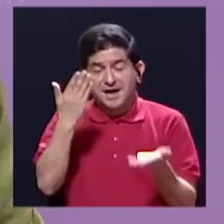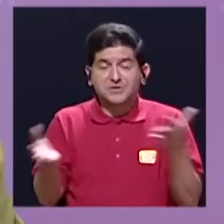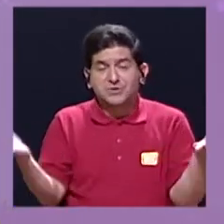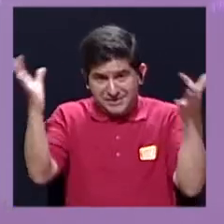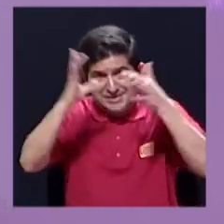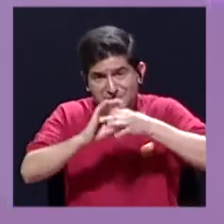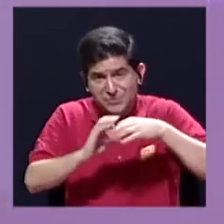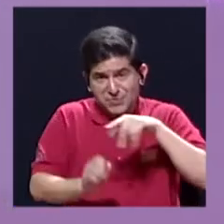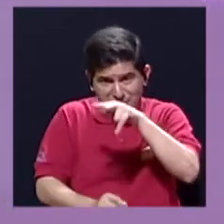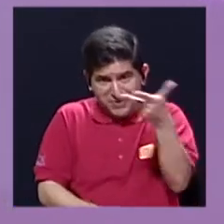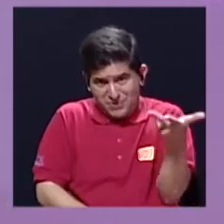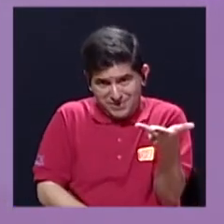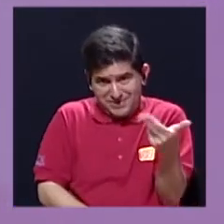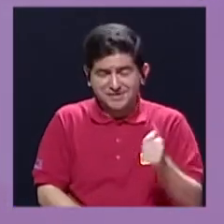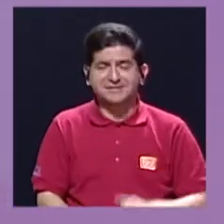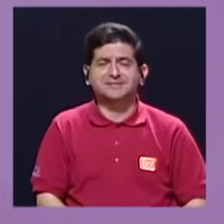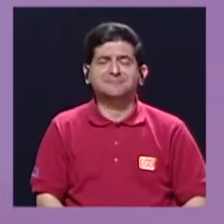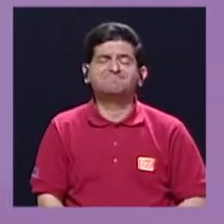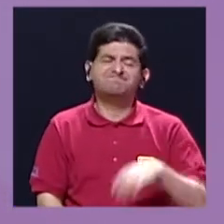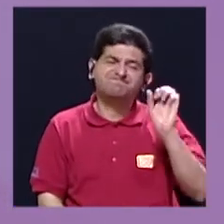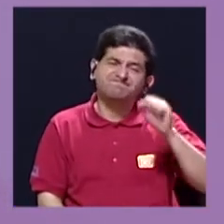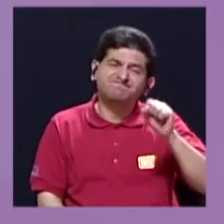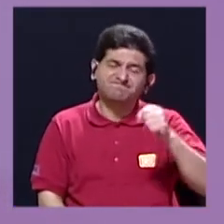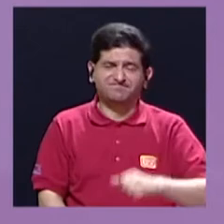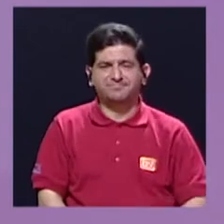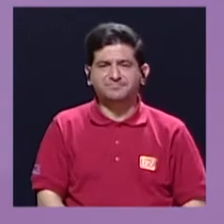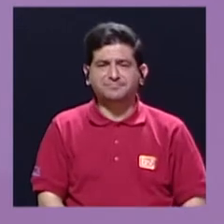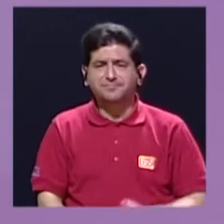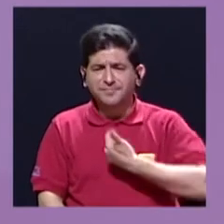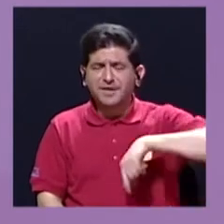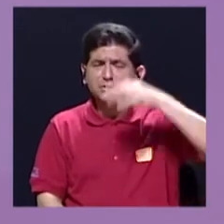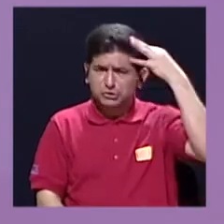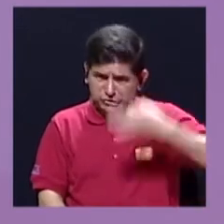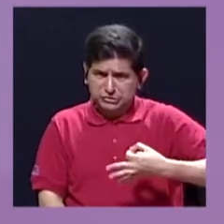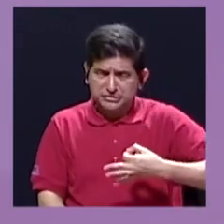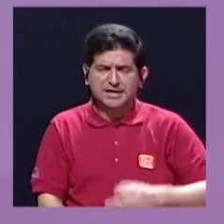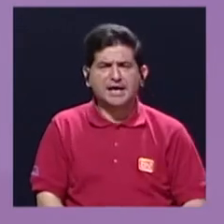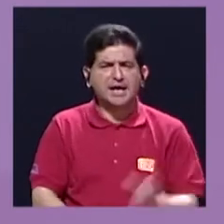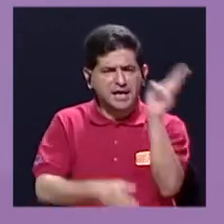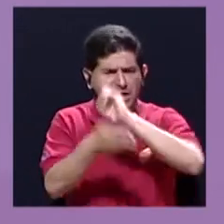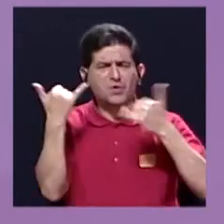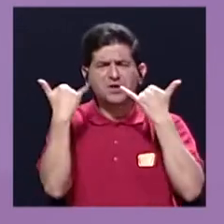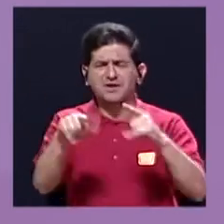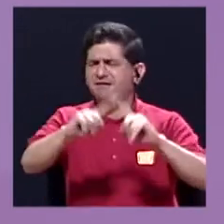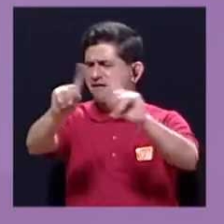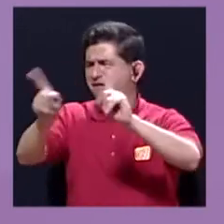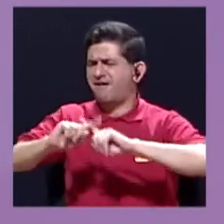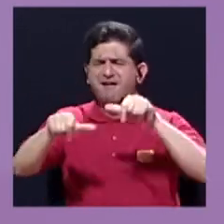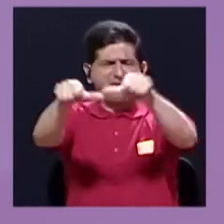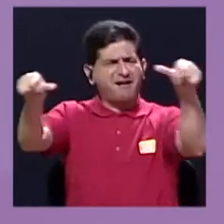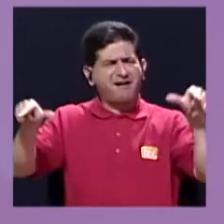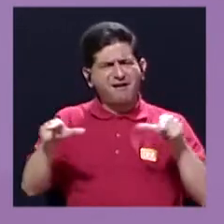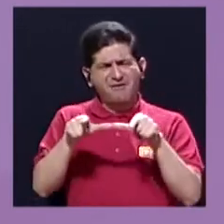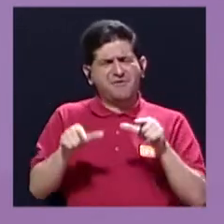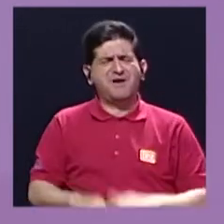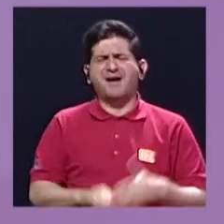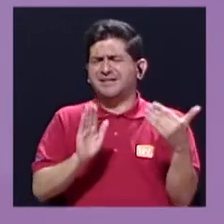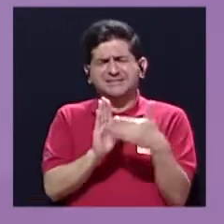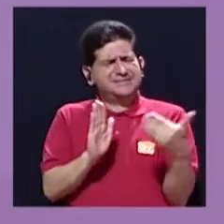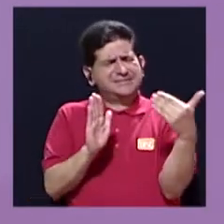ustedes. Sí, digamos, nosotros consideramos que la universidad ya tiene muchas zonas que han sido ya